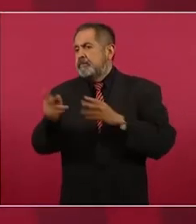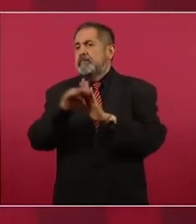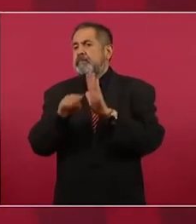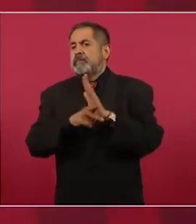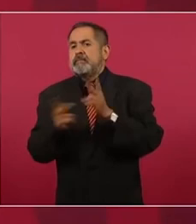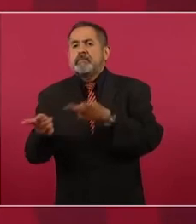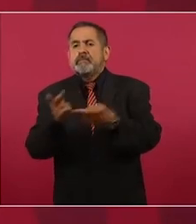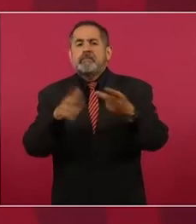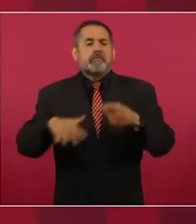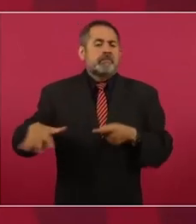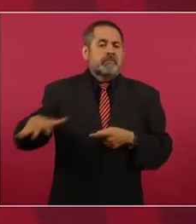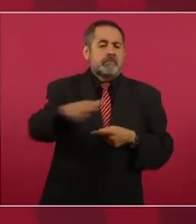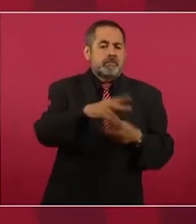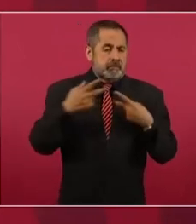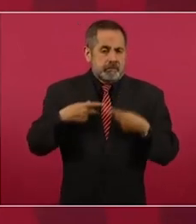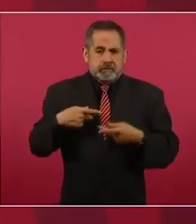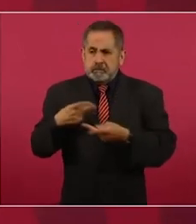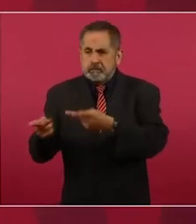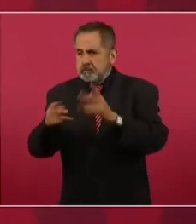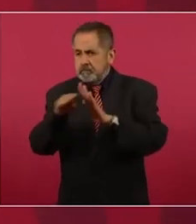le preguntamos a la gente